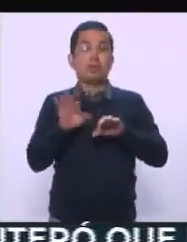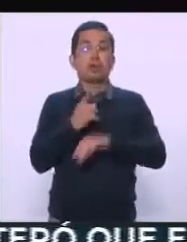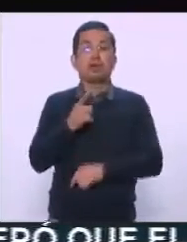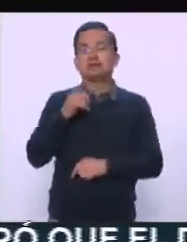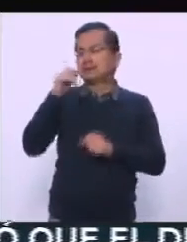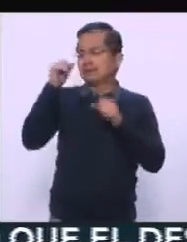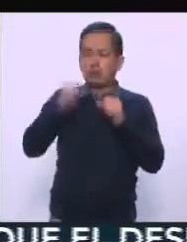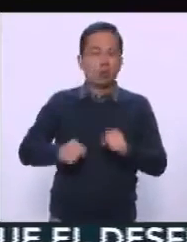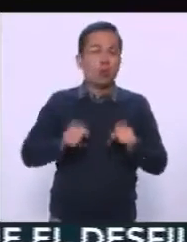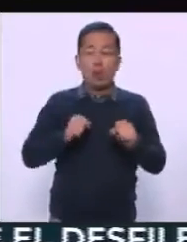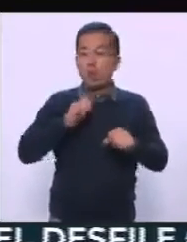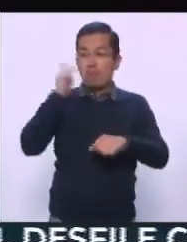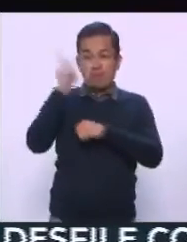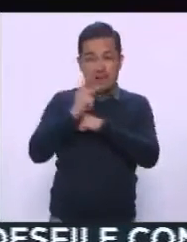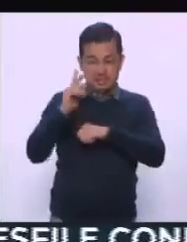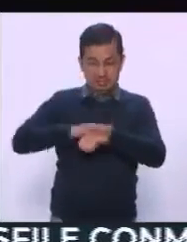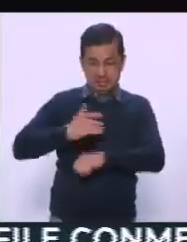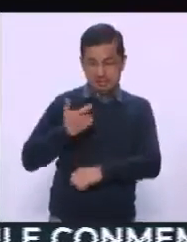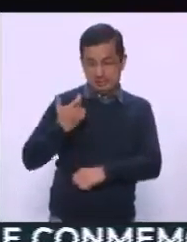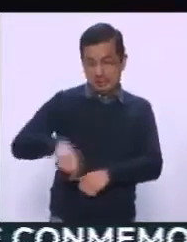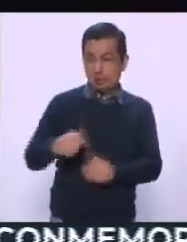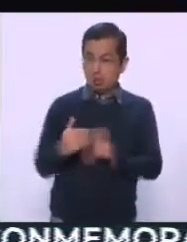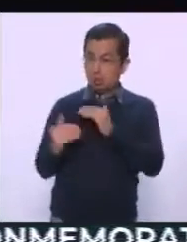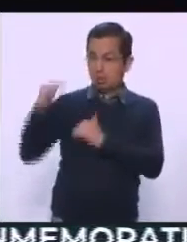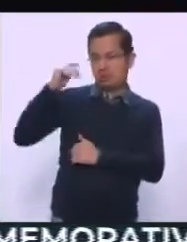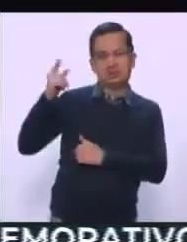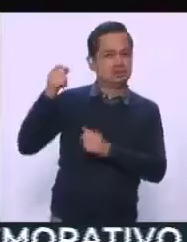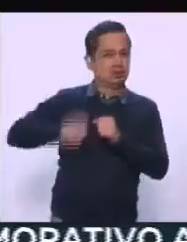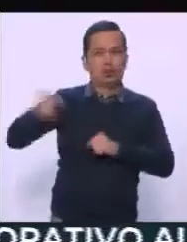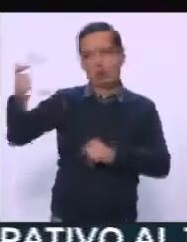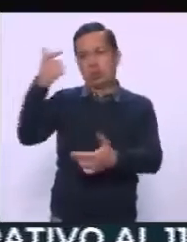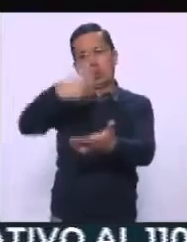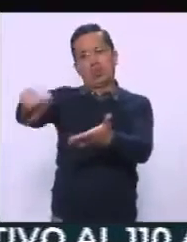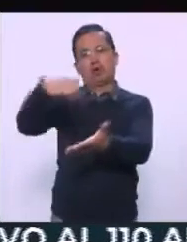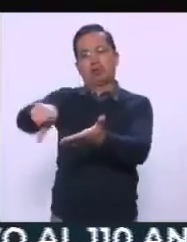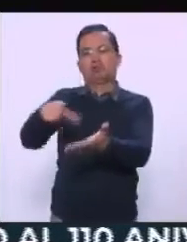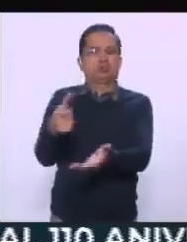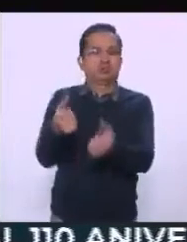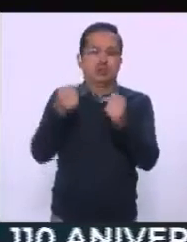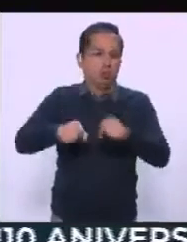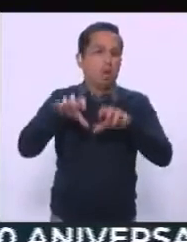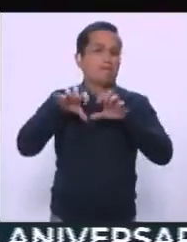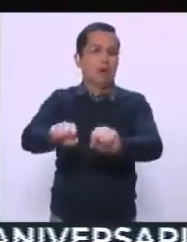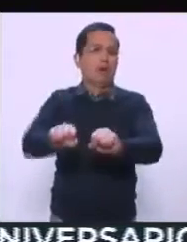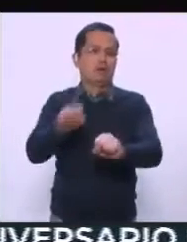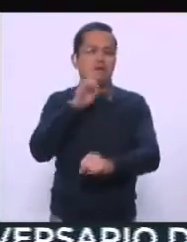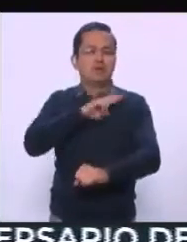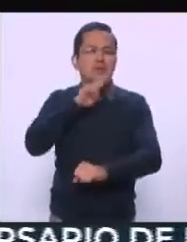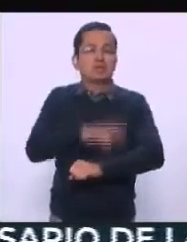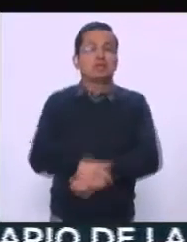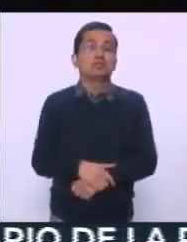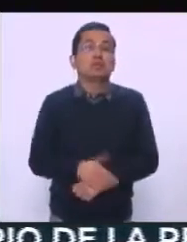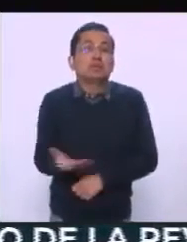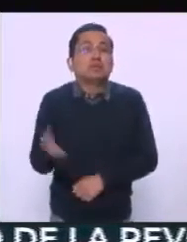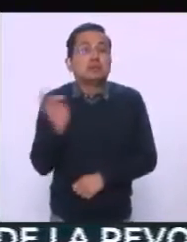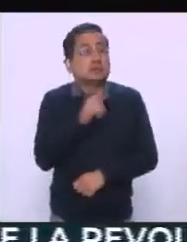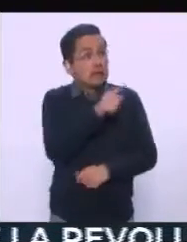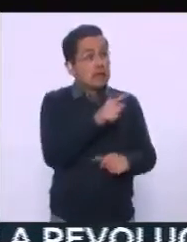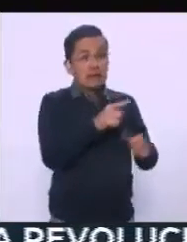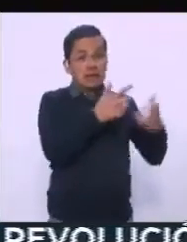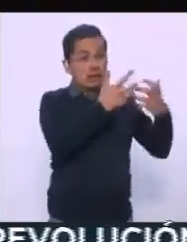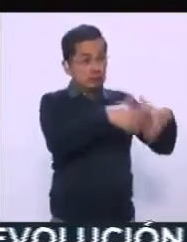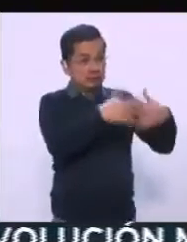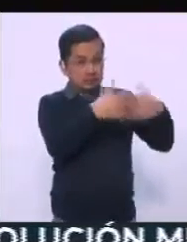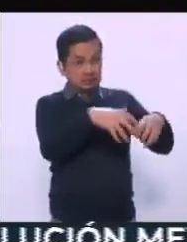intentar acaparar las primeras dosis, ¿no? Y hablamos aquí de millones. Entonces, si hay varias farmacéuticas que a la par ya están dando